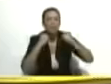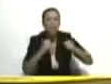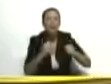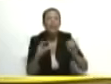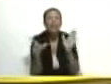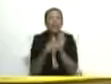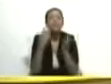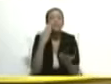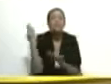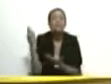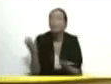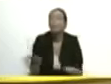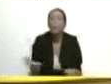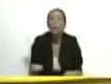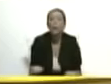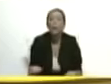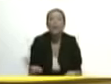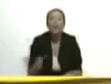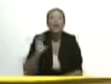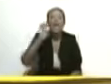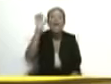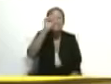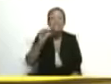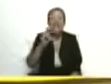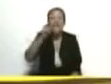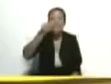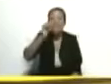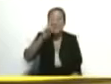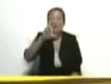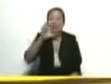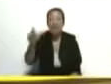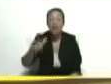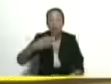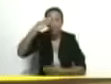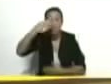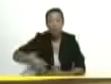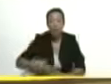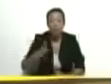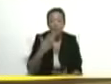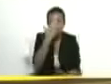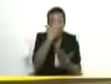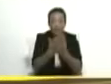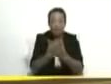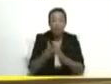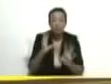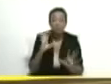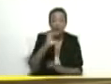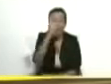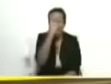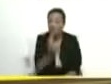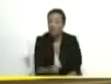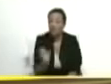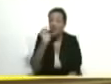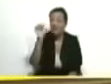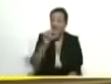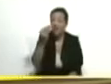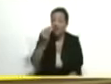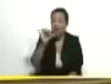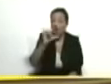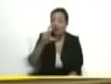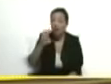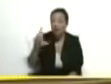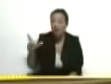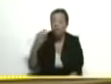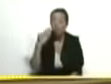Bachiller. Ezequiel Zamora, comandante del Frente Ezequiel Zamora, el gran Fernando